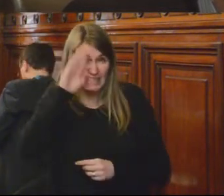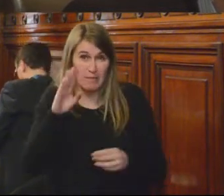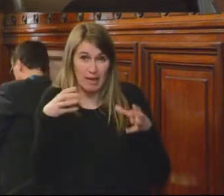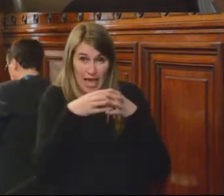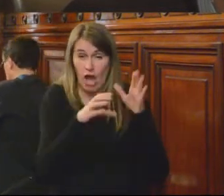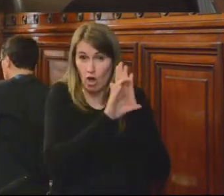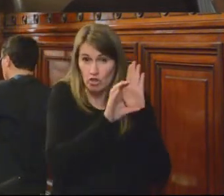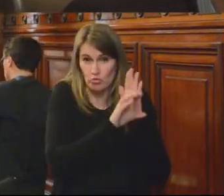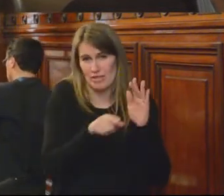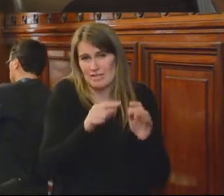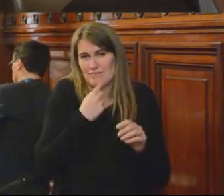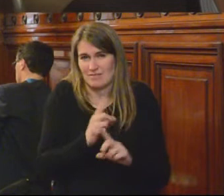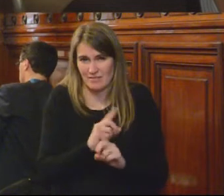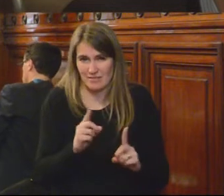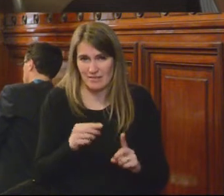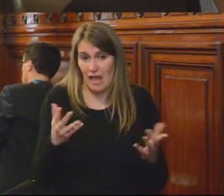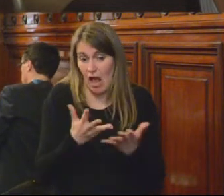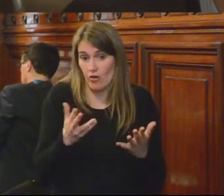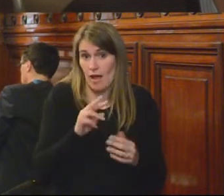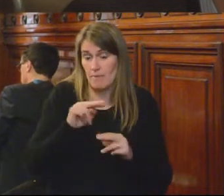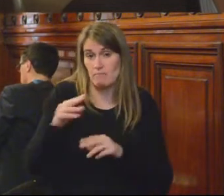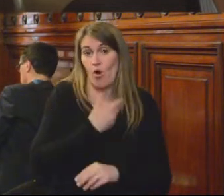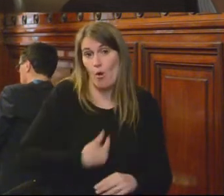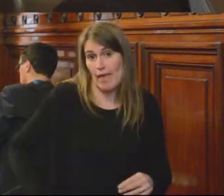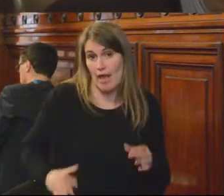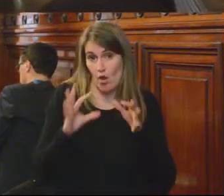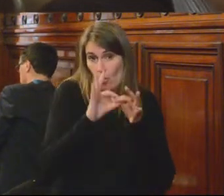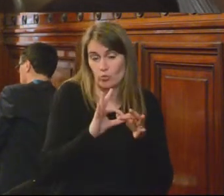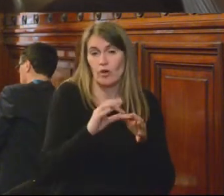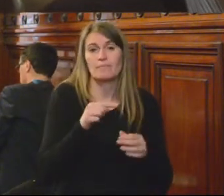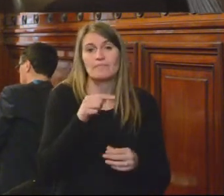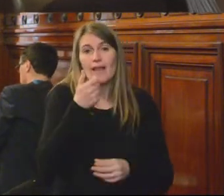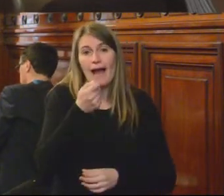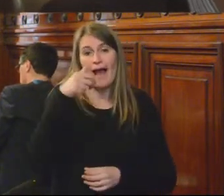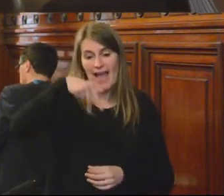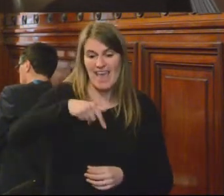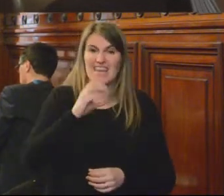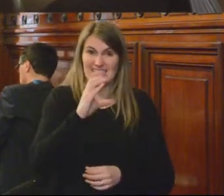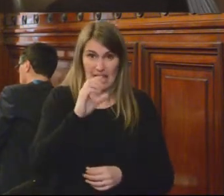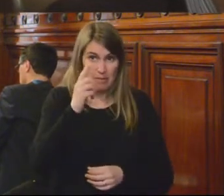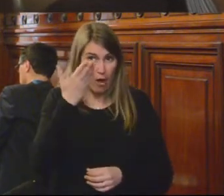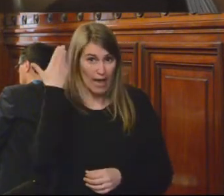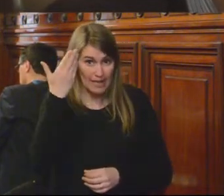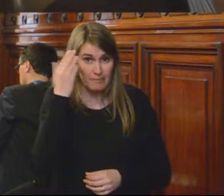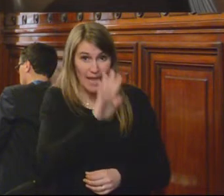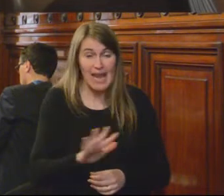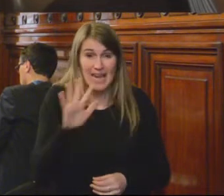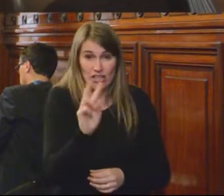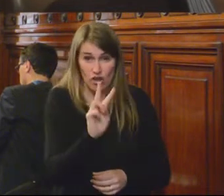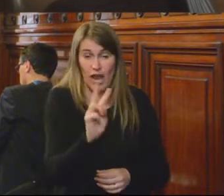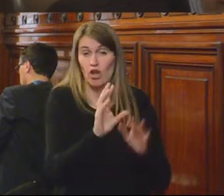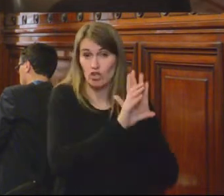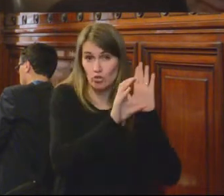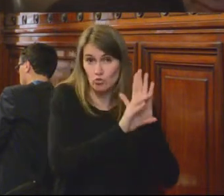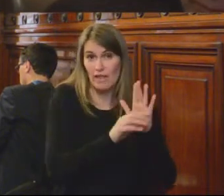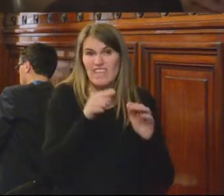es el mantenimiento del actual gobierno en el poder. Esta ANC es la tocada final a la democracia en Venezuela, pues